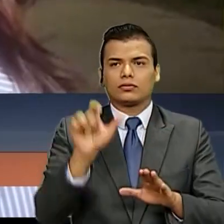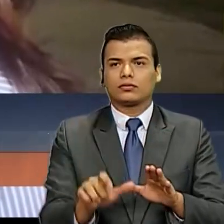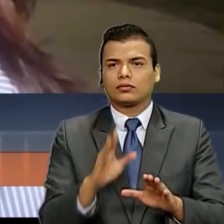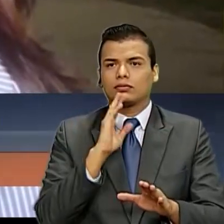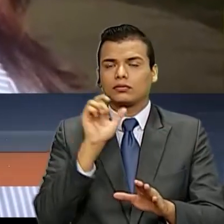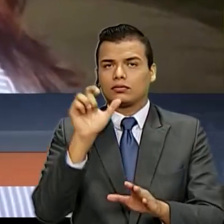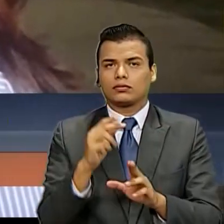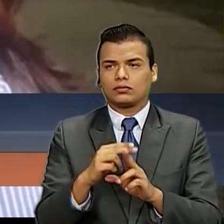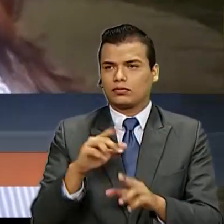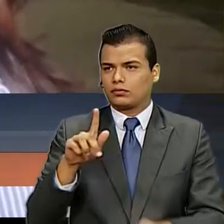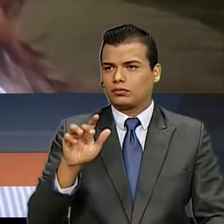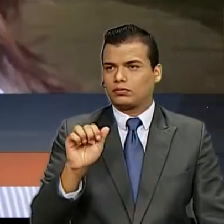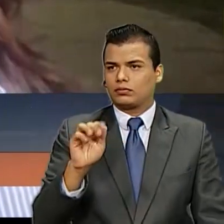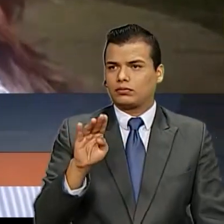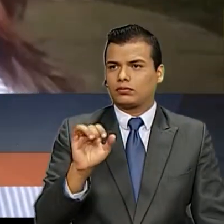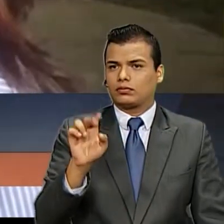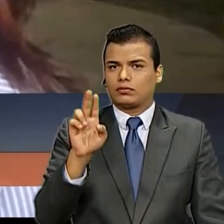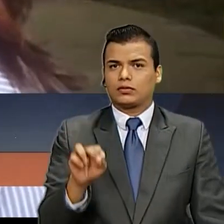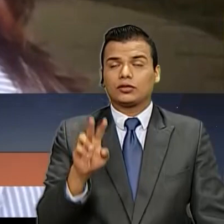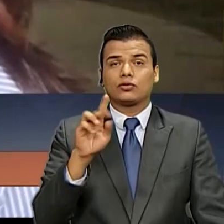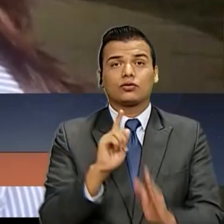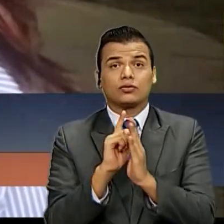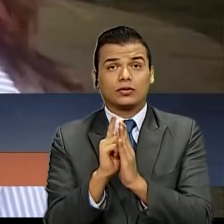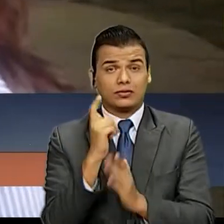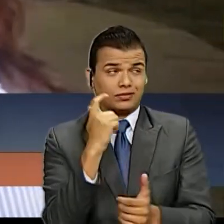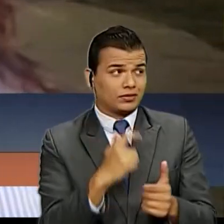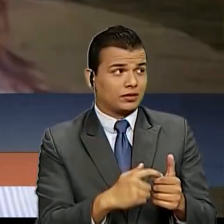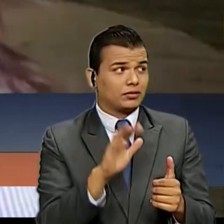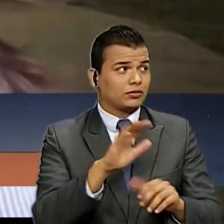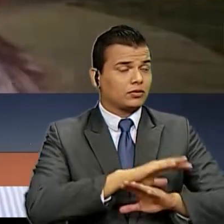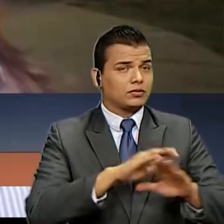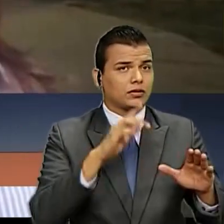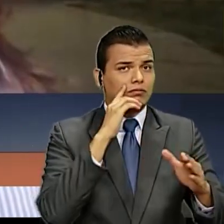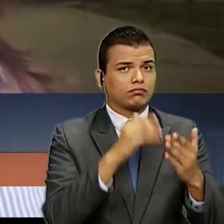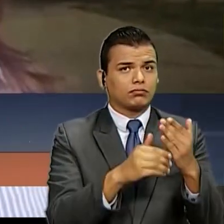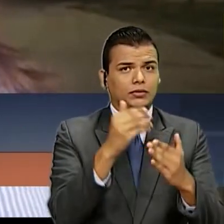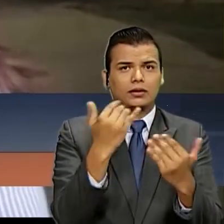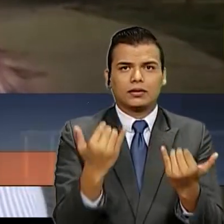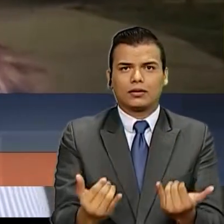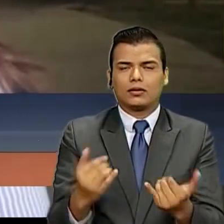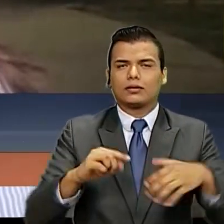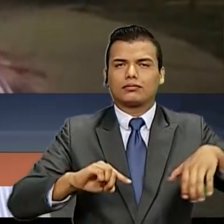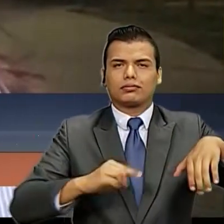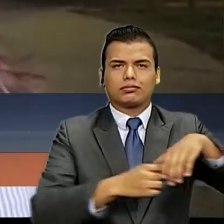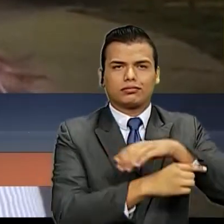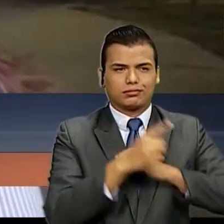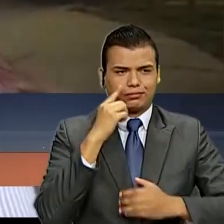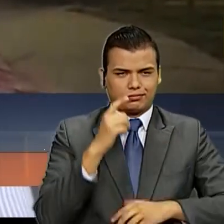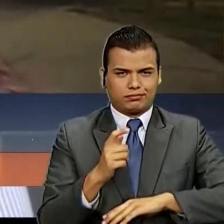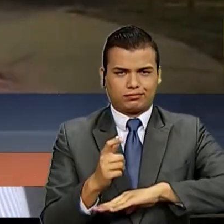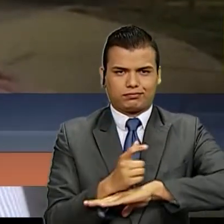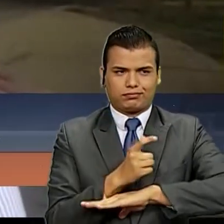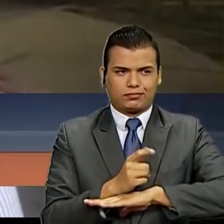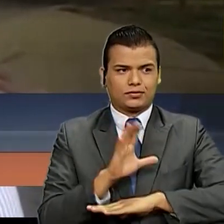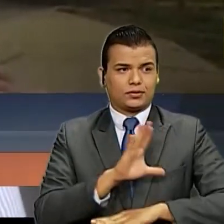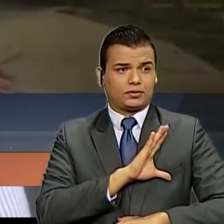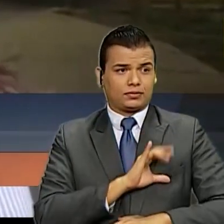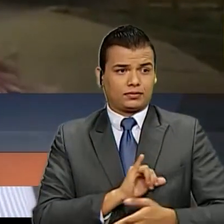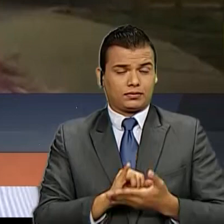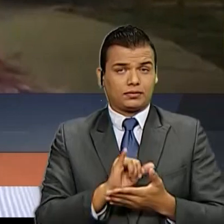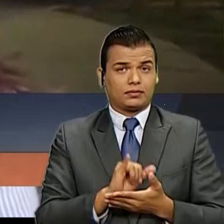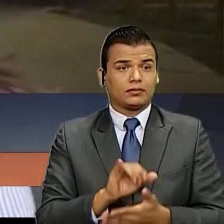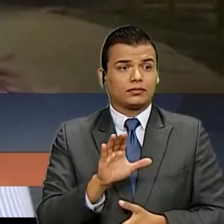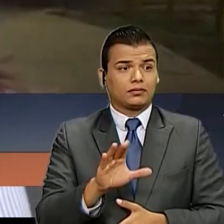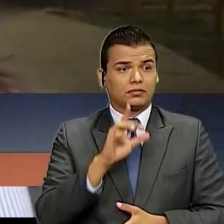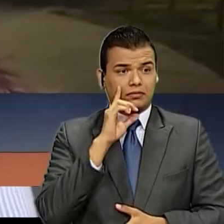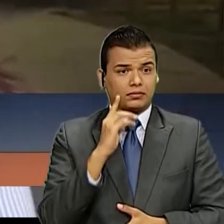Fabián Sambuesa. Con solo 2 minutos en el terreno de juego, abrió el marcador en el estadio del conjunto azucarero. Con este resultado,